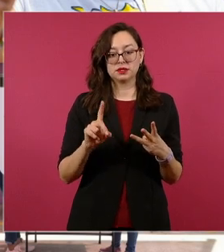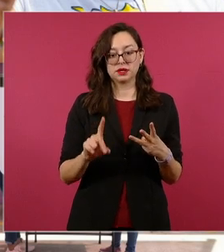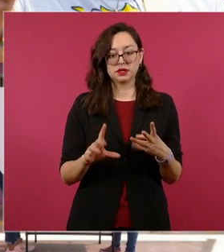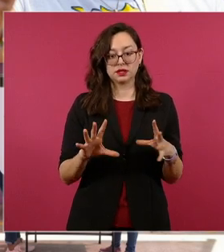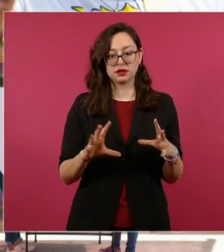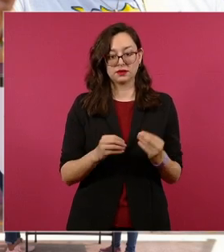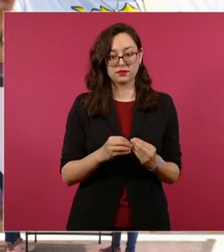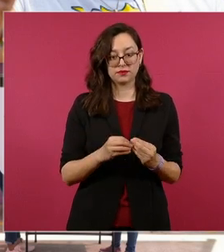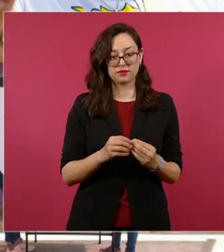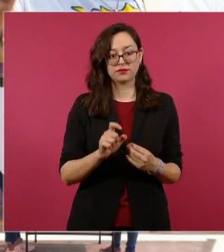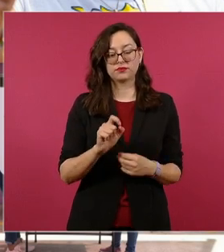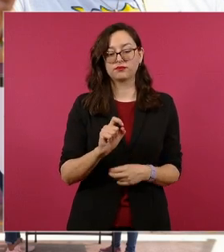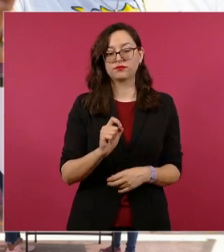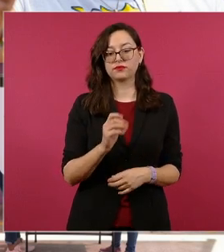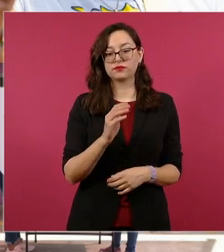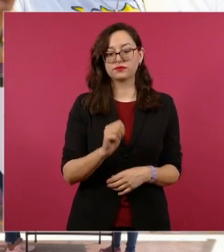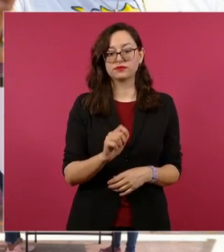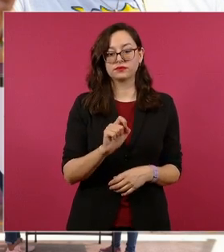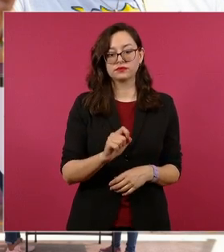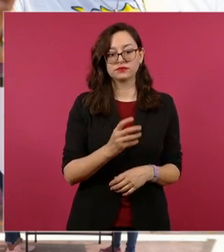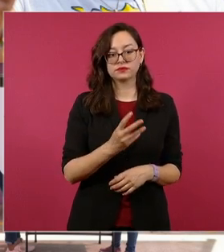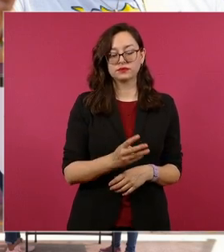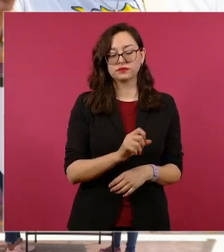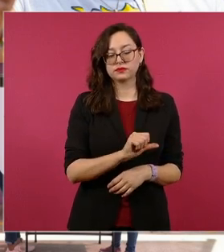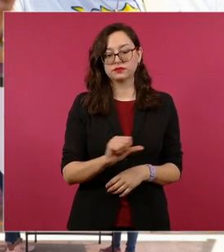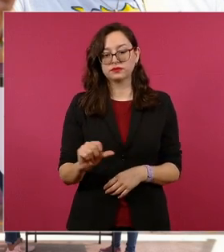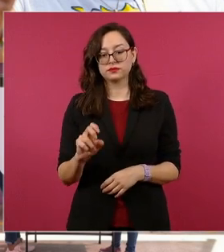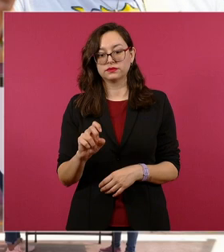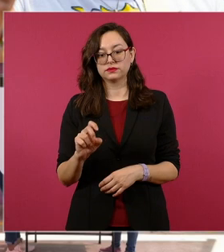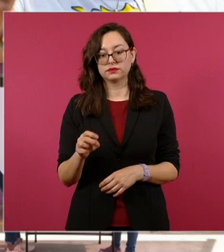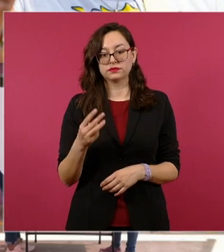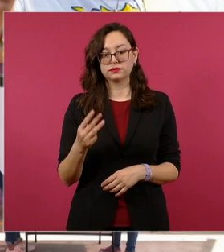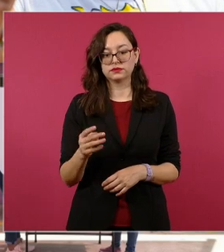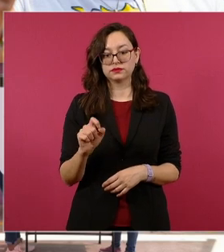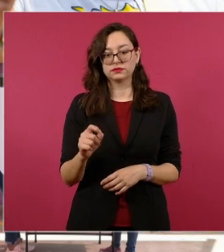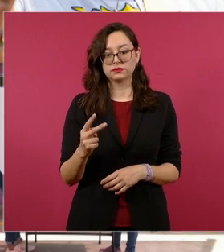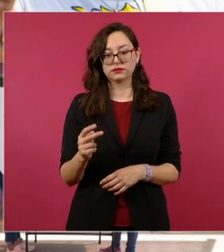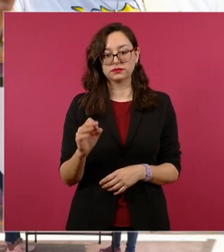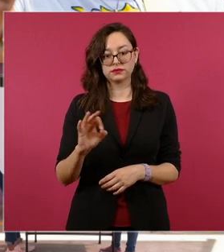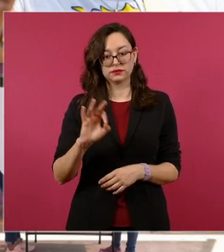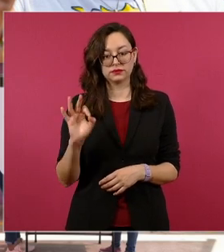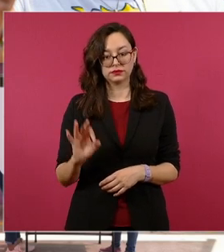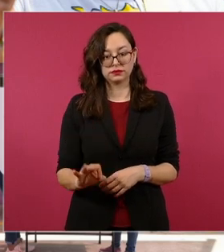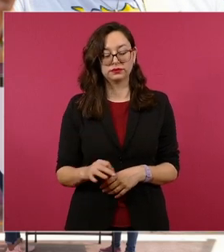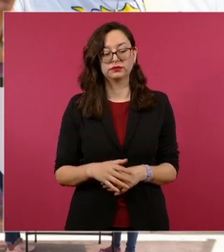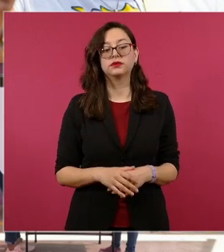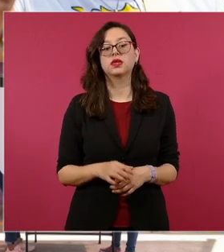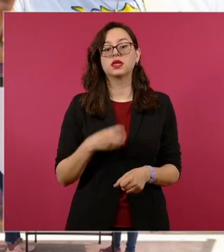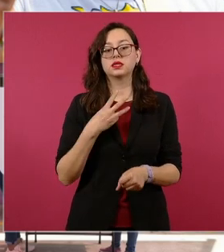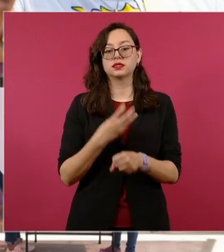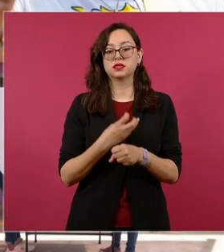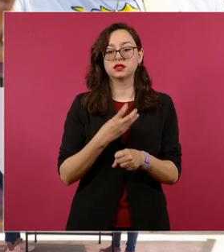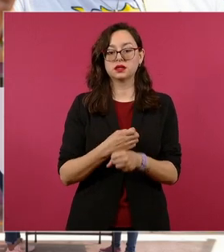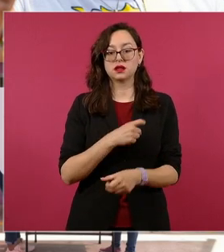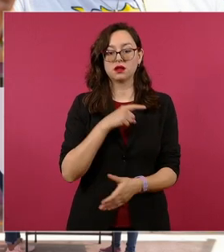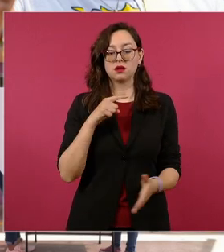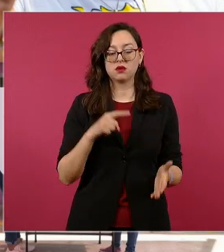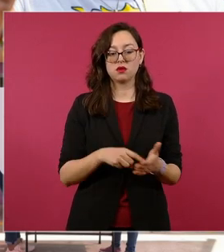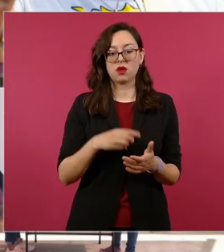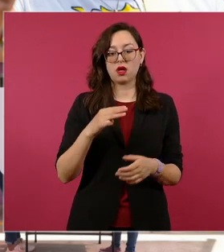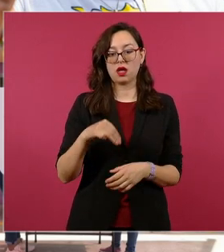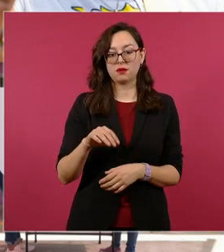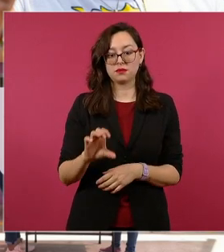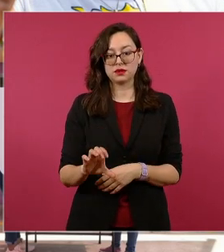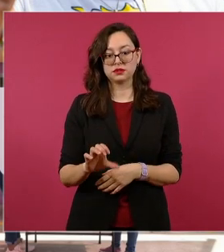29.4 a 33.2%. Y finalmente, en tercero, Movimiento Ciudadano,